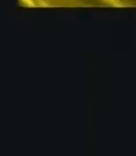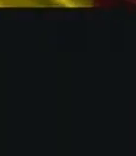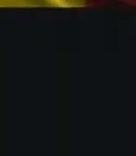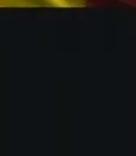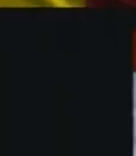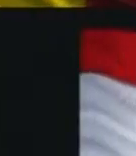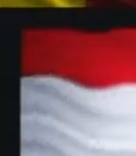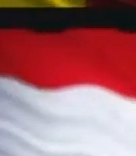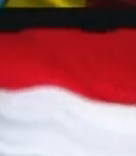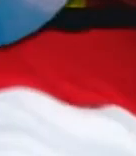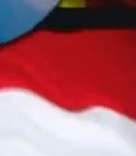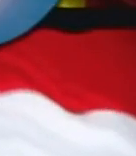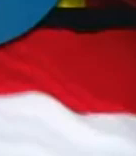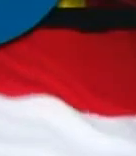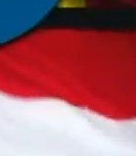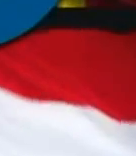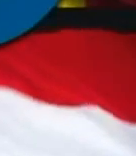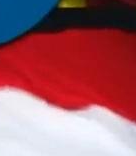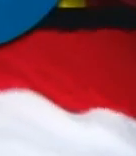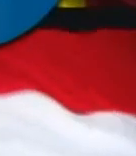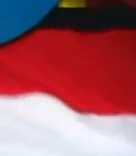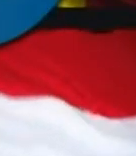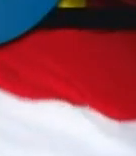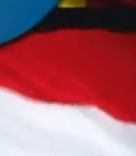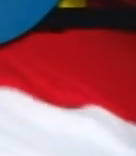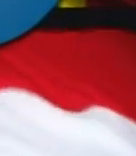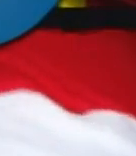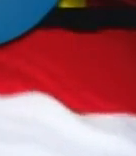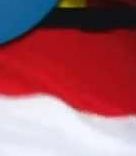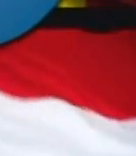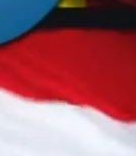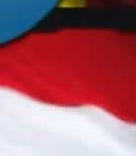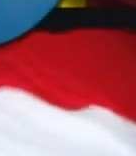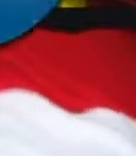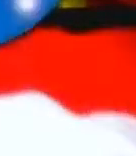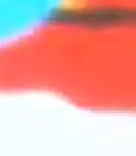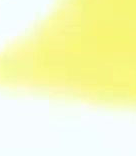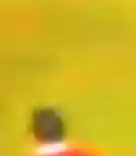acompañará a la Selección Colombia en sus encuentros ante Bélgica y Holanda.